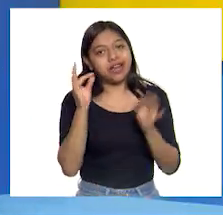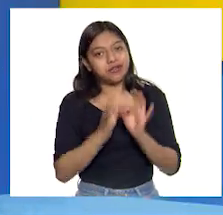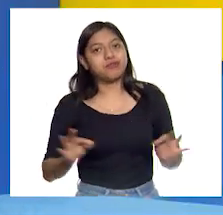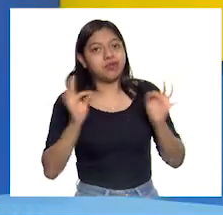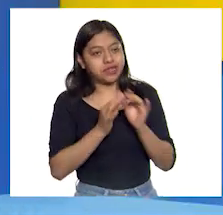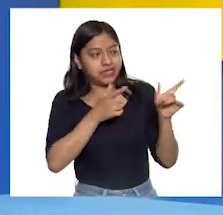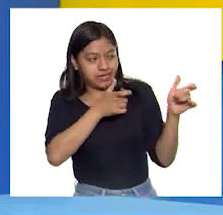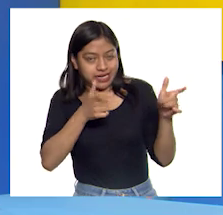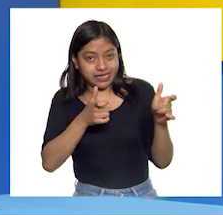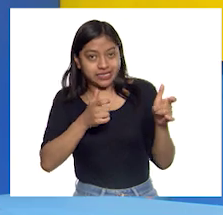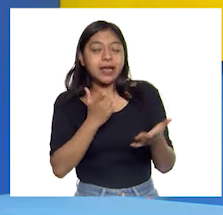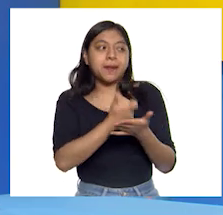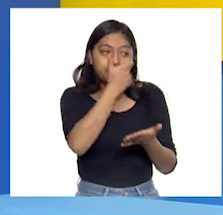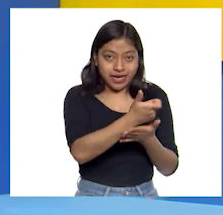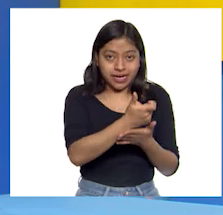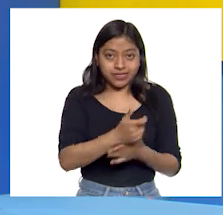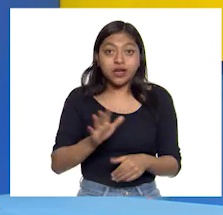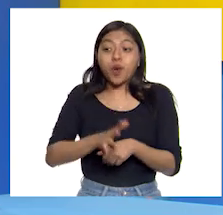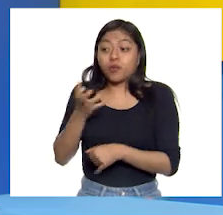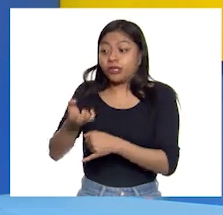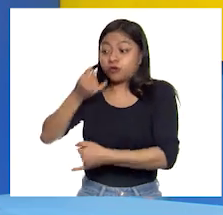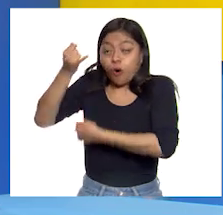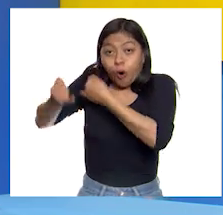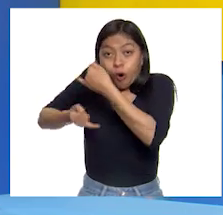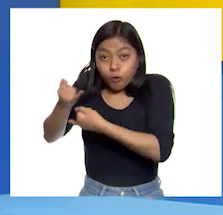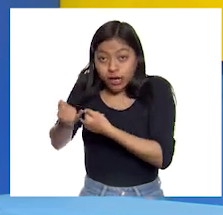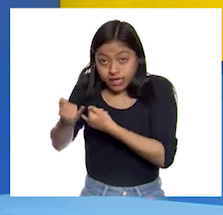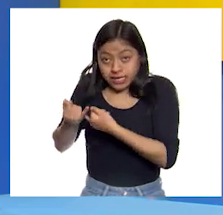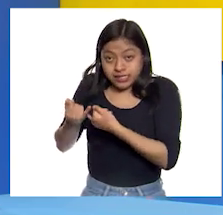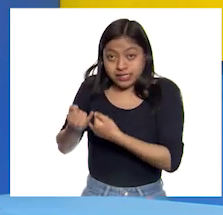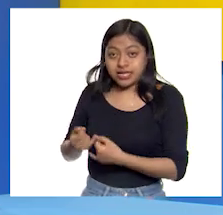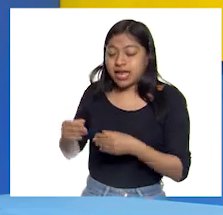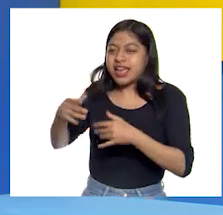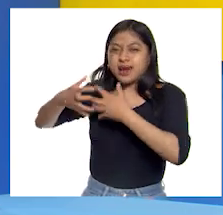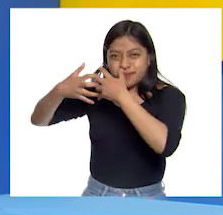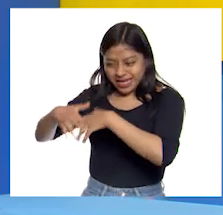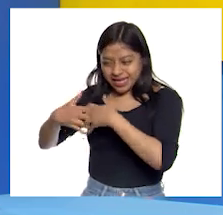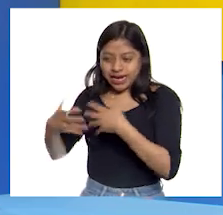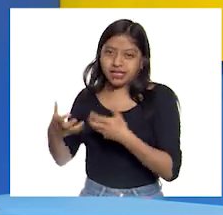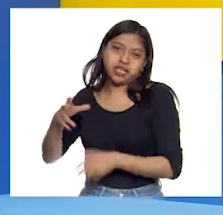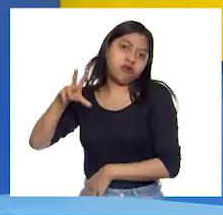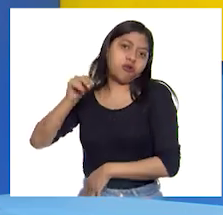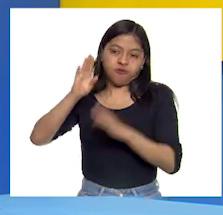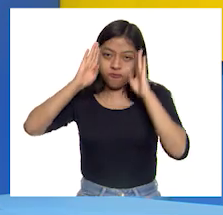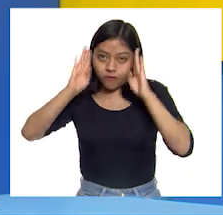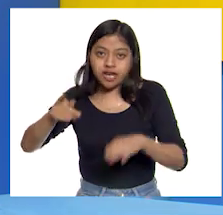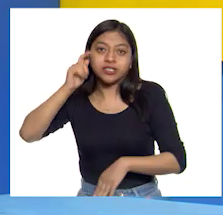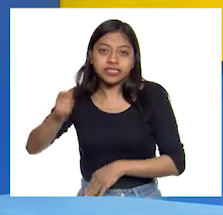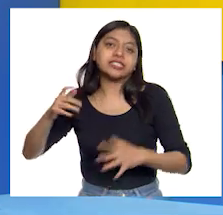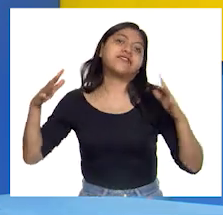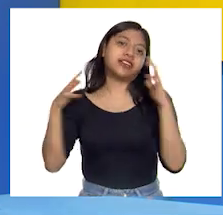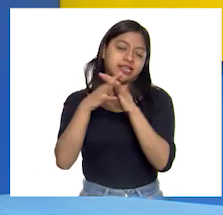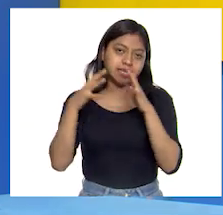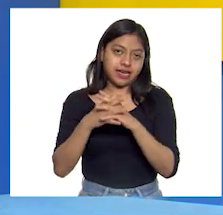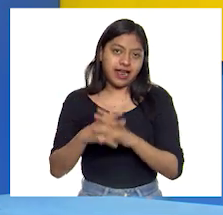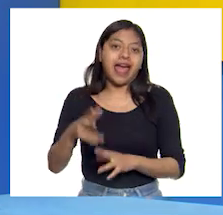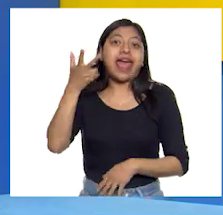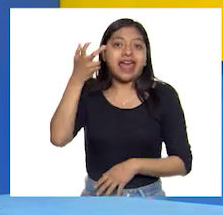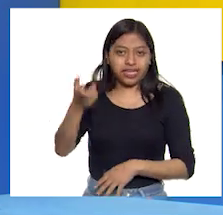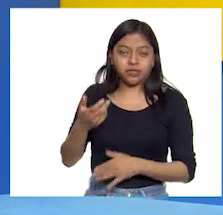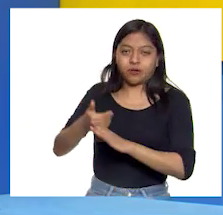prioridad. Por eso en la novela dice Carlos que ellos no tuvieron juguetes en este periodo. A este cambio en la forma